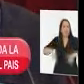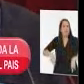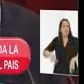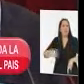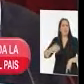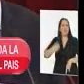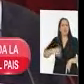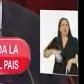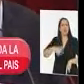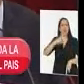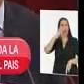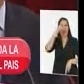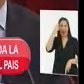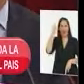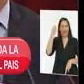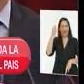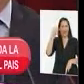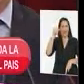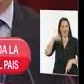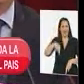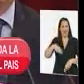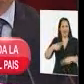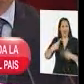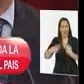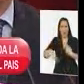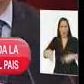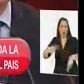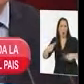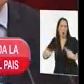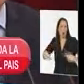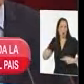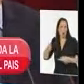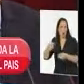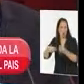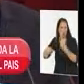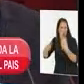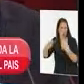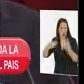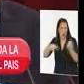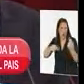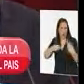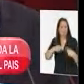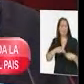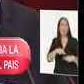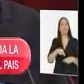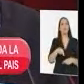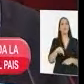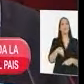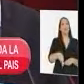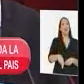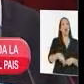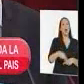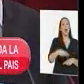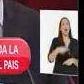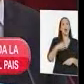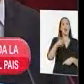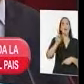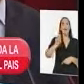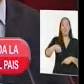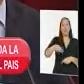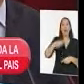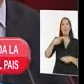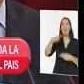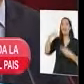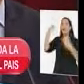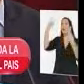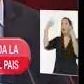camino discutiremos con Massa la posibilidad de ir en una coalición. Pero lo que yo decía es que lo más importante, que es el